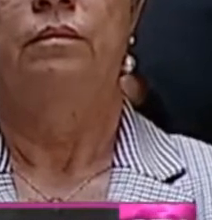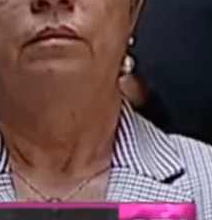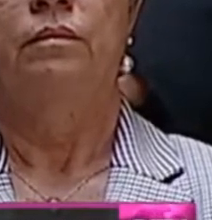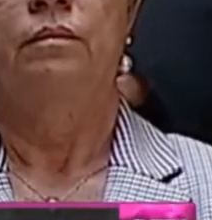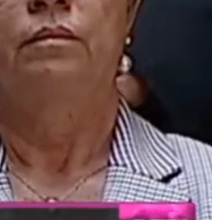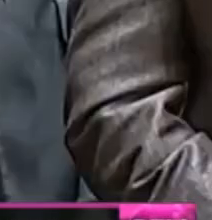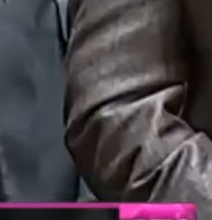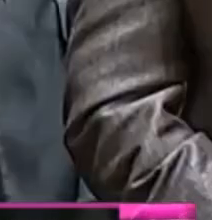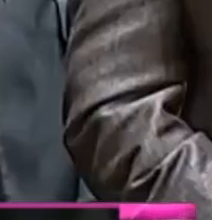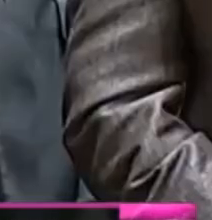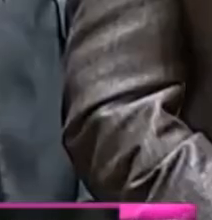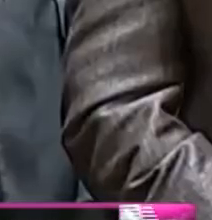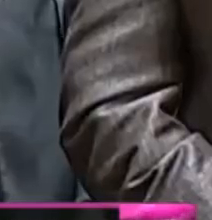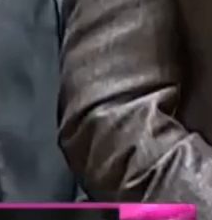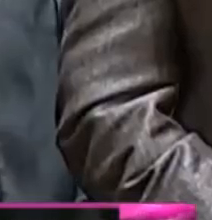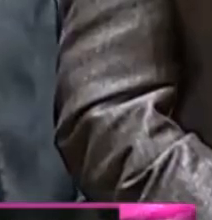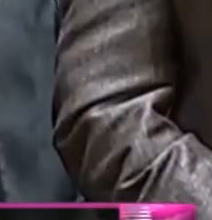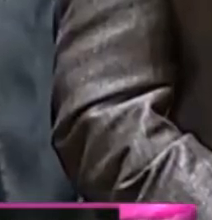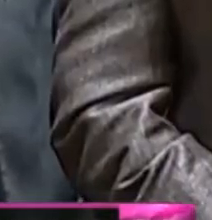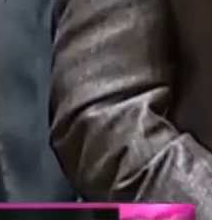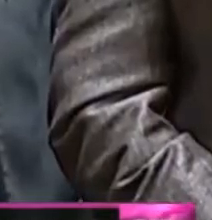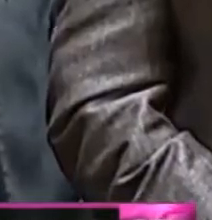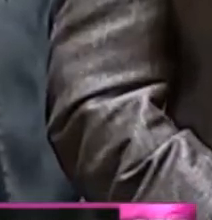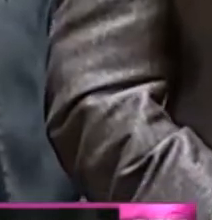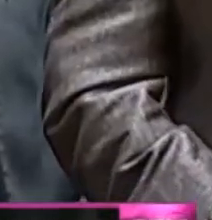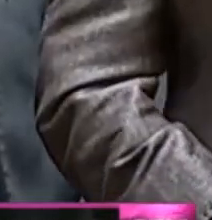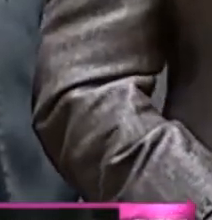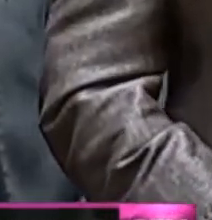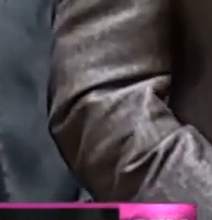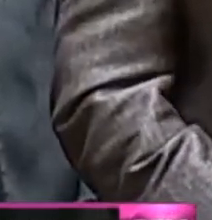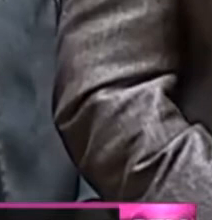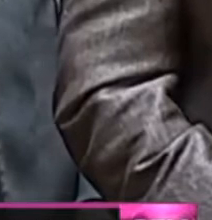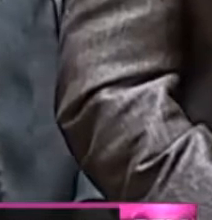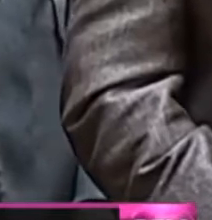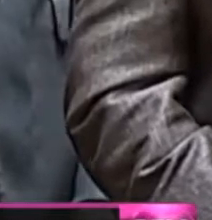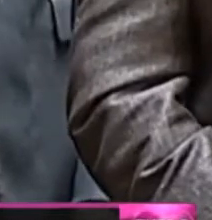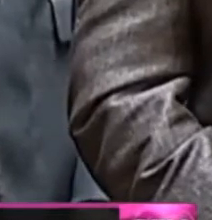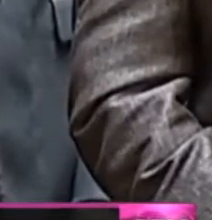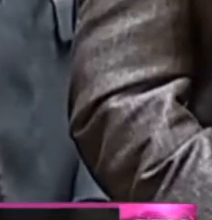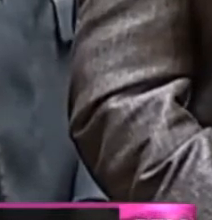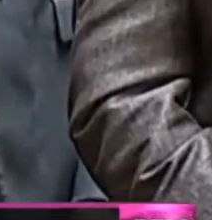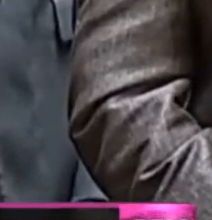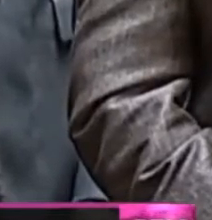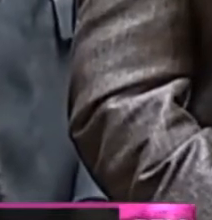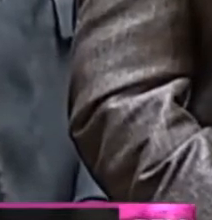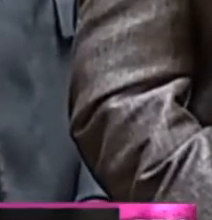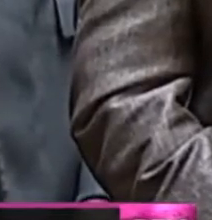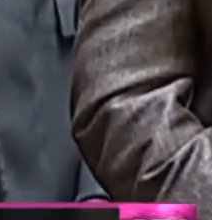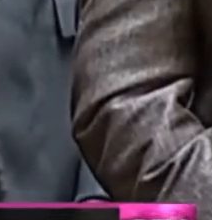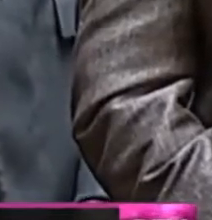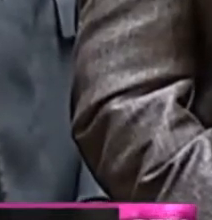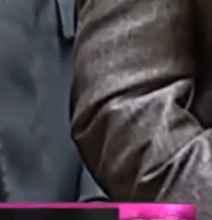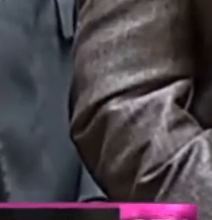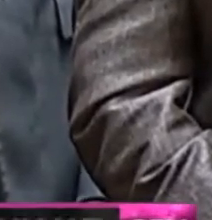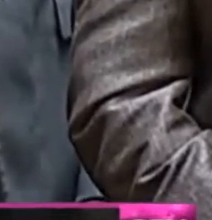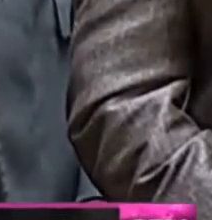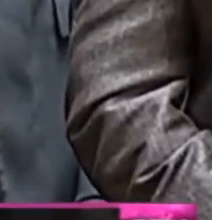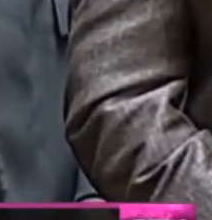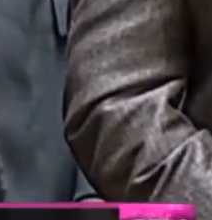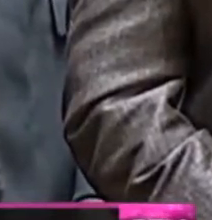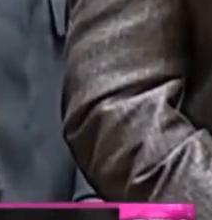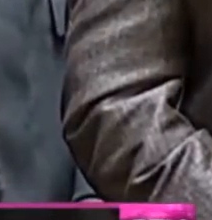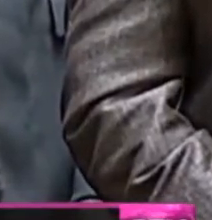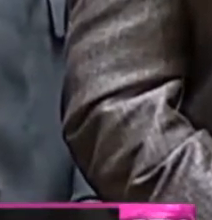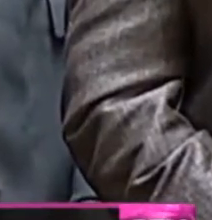oye, raja, tenonde, jaramiño, o mombeo, jaico, pa, sistema de salud, oño, no cabi, reta, jaramiño, oño, no cabi, o paite, tembiporo, reta, jarejocope,